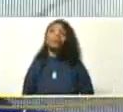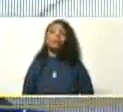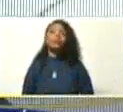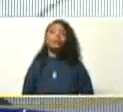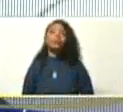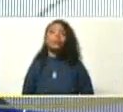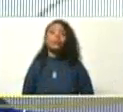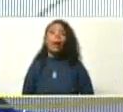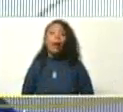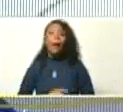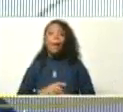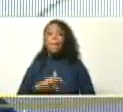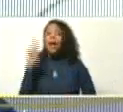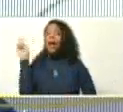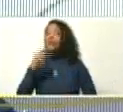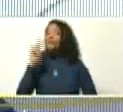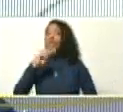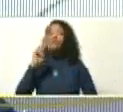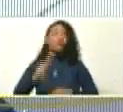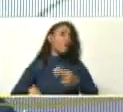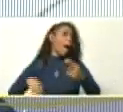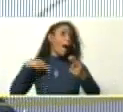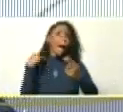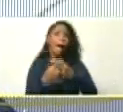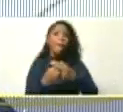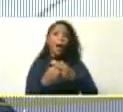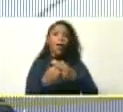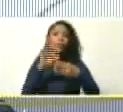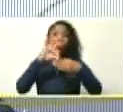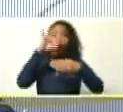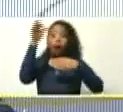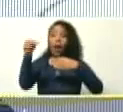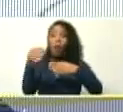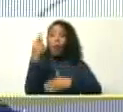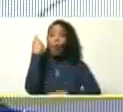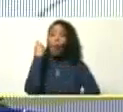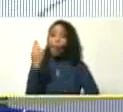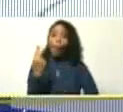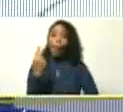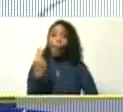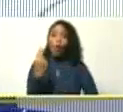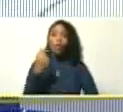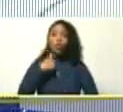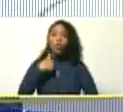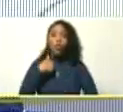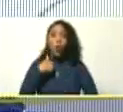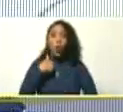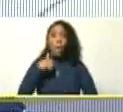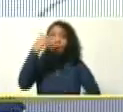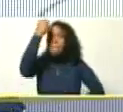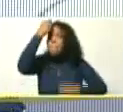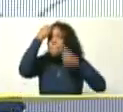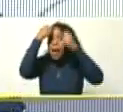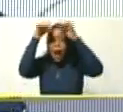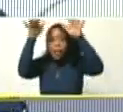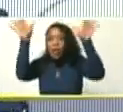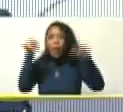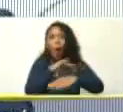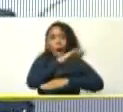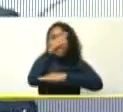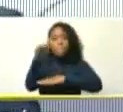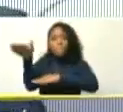para que no fuera nunca más una isla solitaria y un náufrago en este mar de hiel.